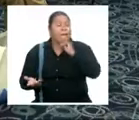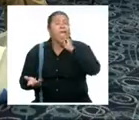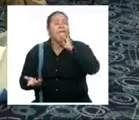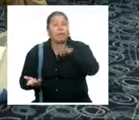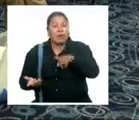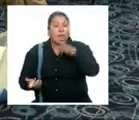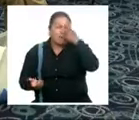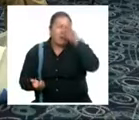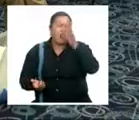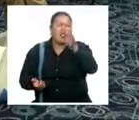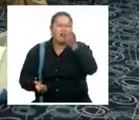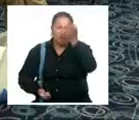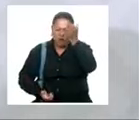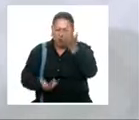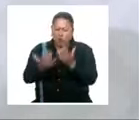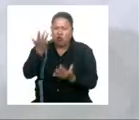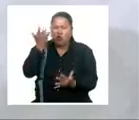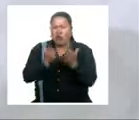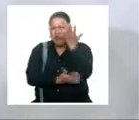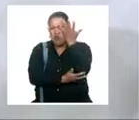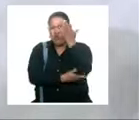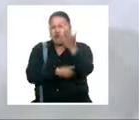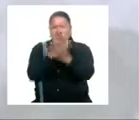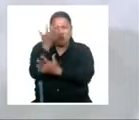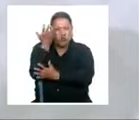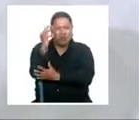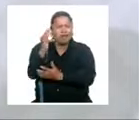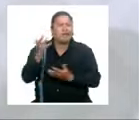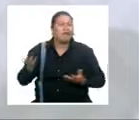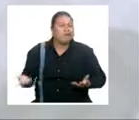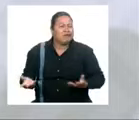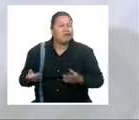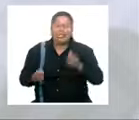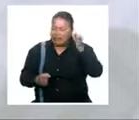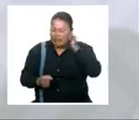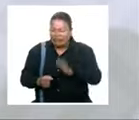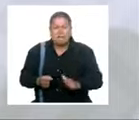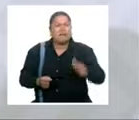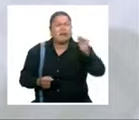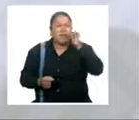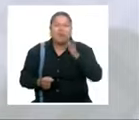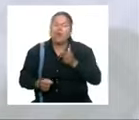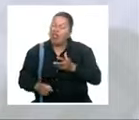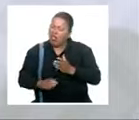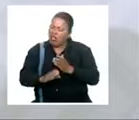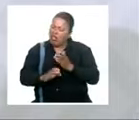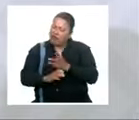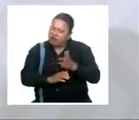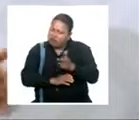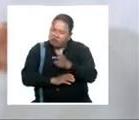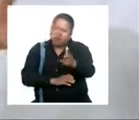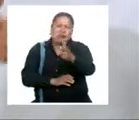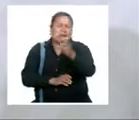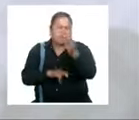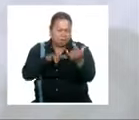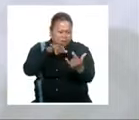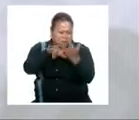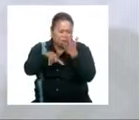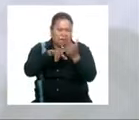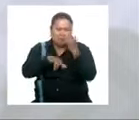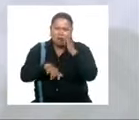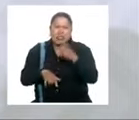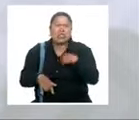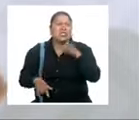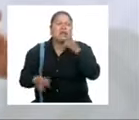los incendios forestales. Ahora lo hacemos siempre por carretera. Yo acostumbro